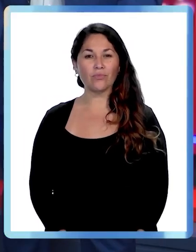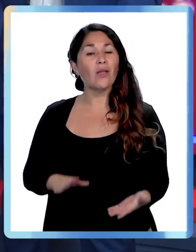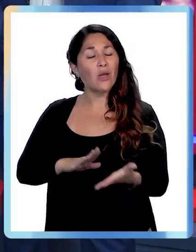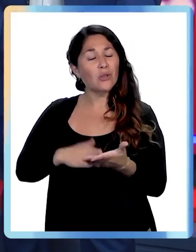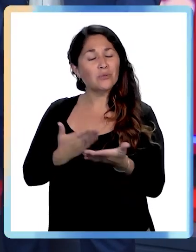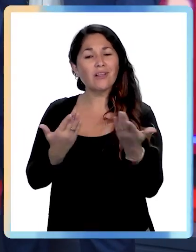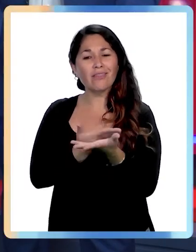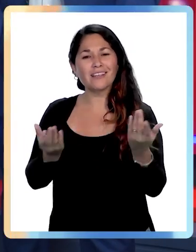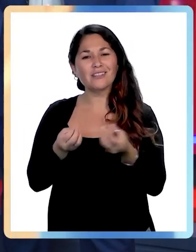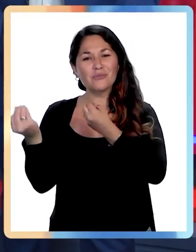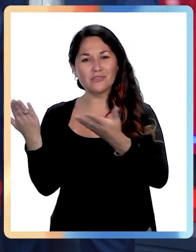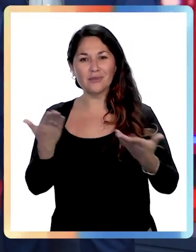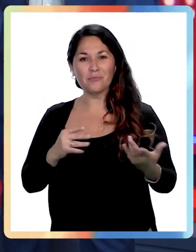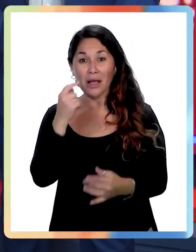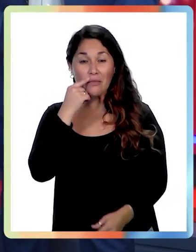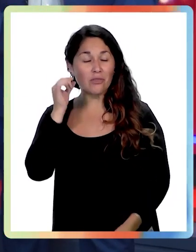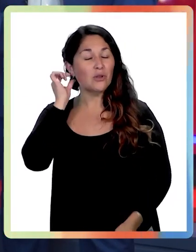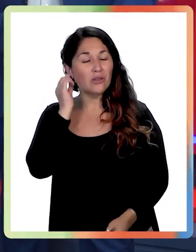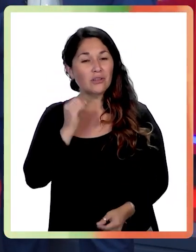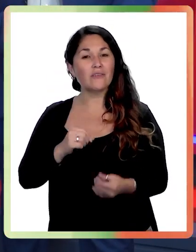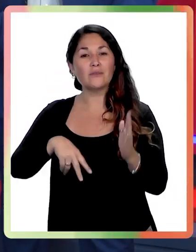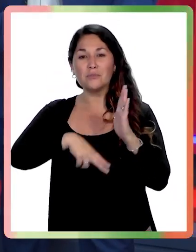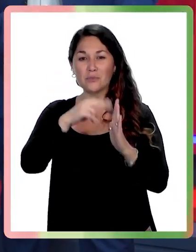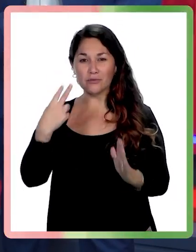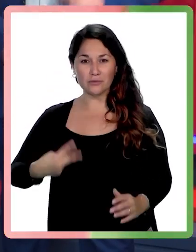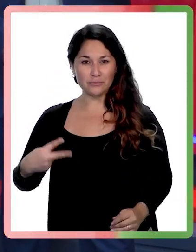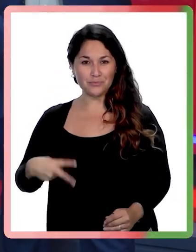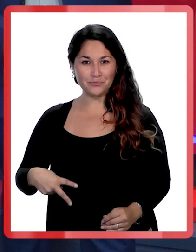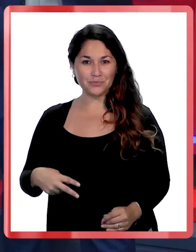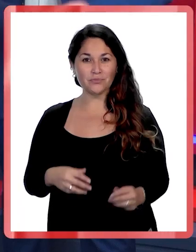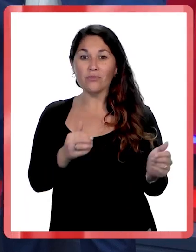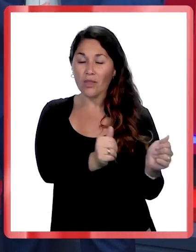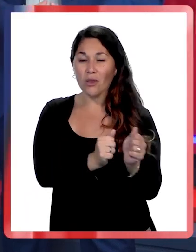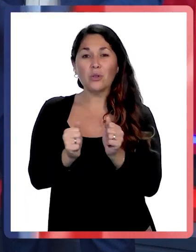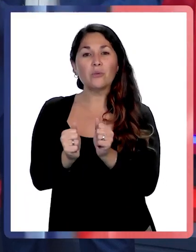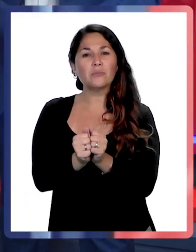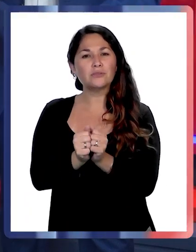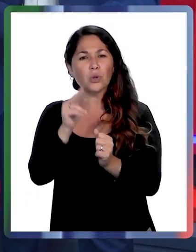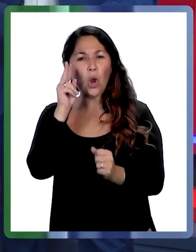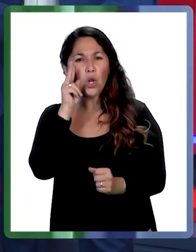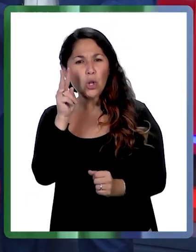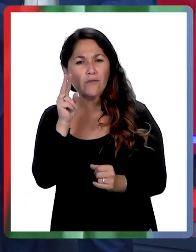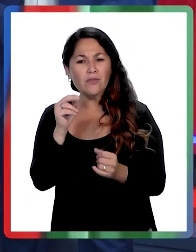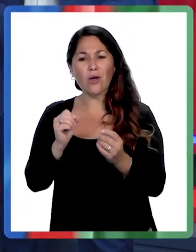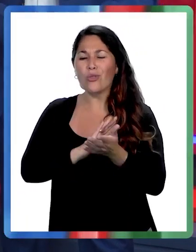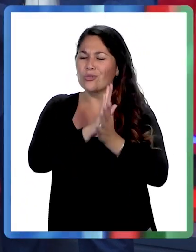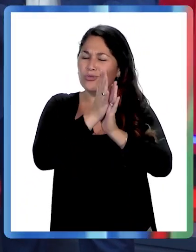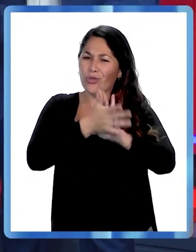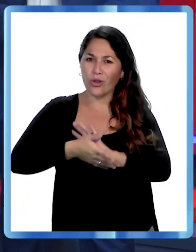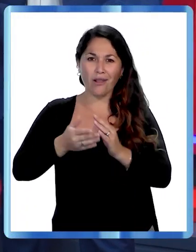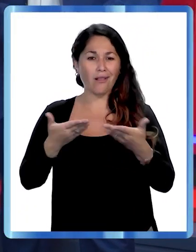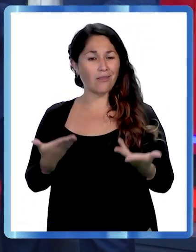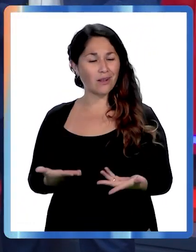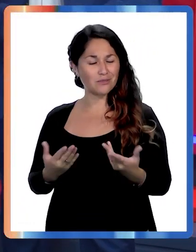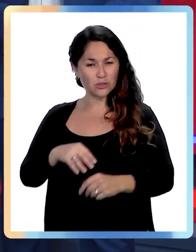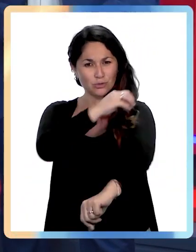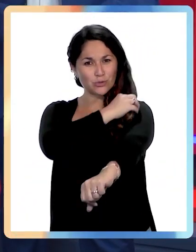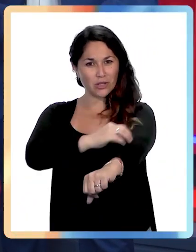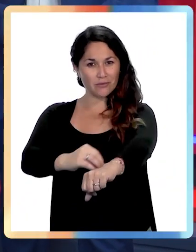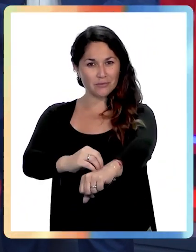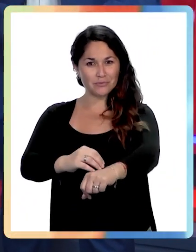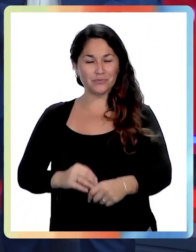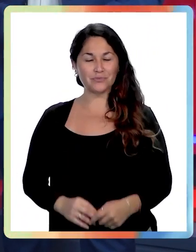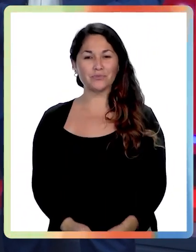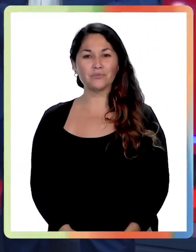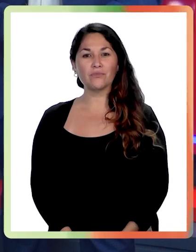¿Cómo están ustedes? Sean muy bienvenidos y bienvenidas a Portavoz Noticias. Acompáñennos a revisar toda la actualidad informativa a lo largo del